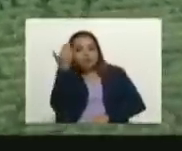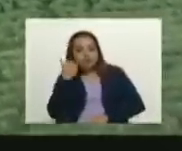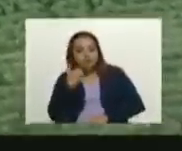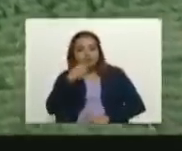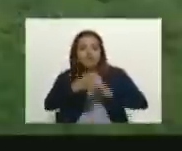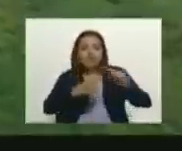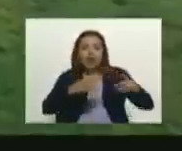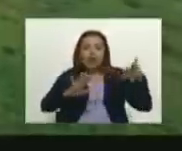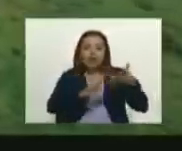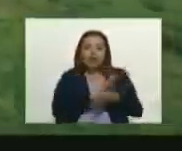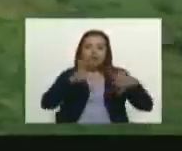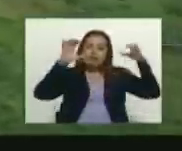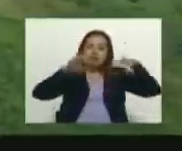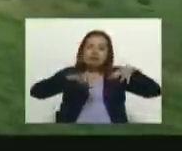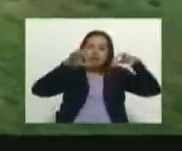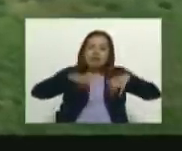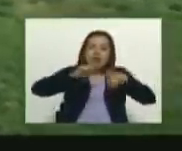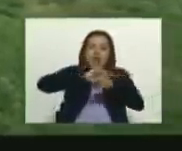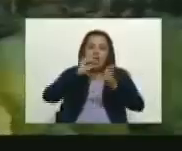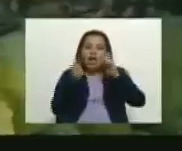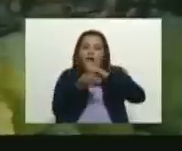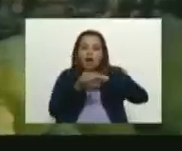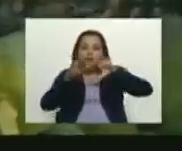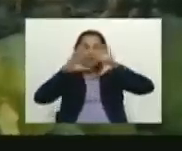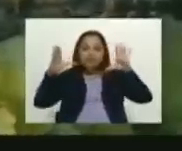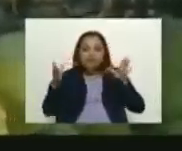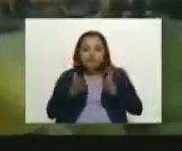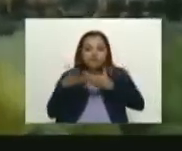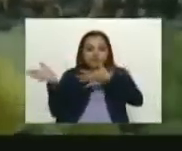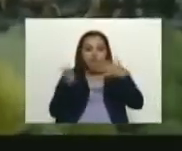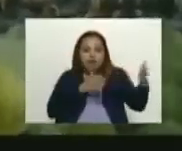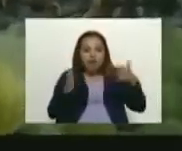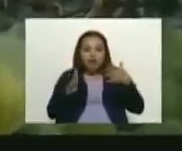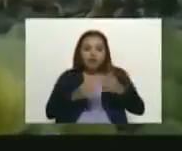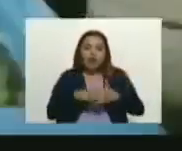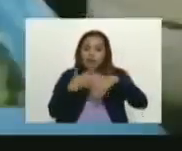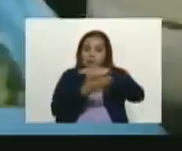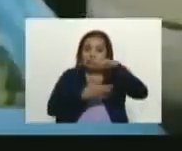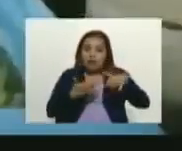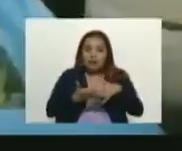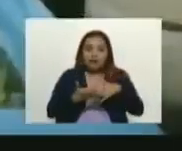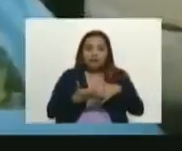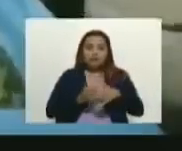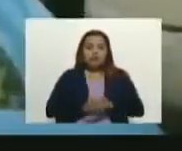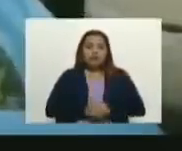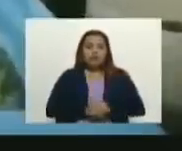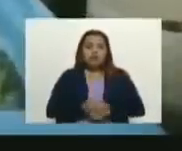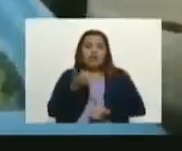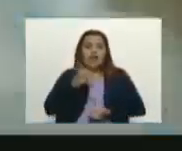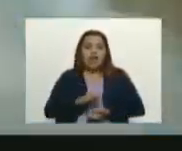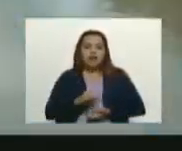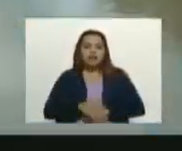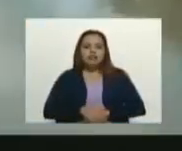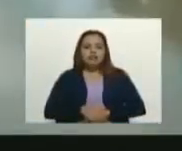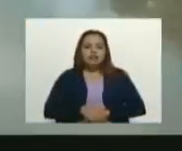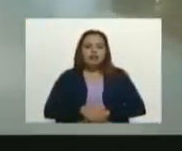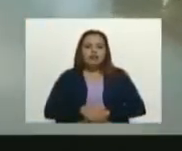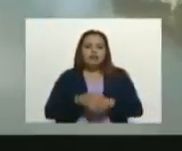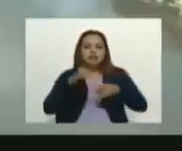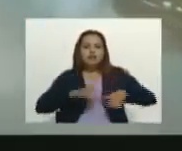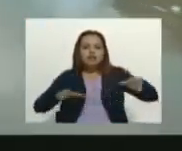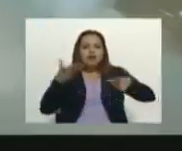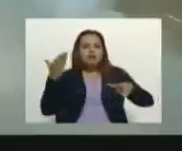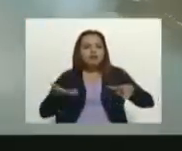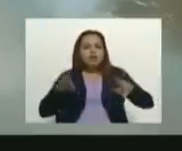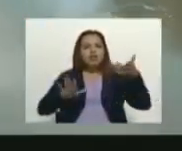los efectos del cambio climático, de la crisis climática, se nos fue una parte importante del